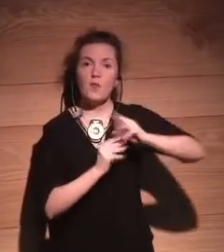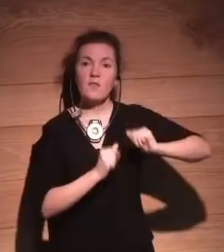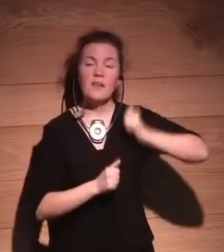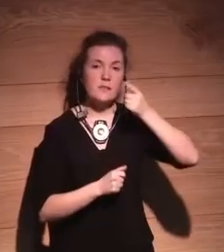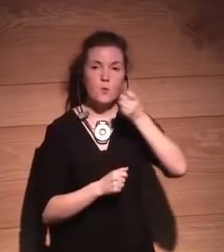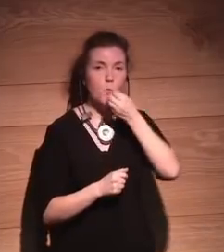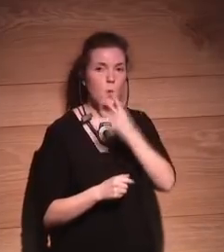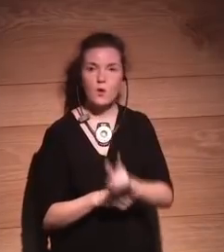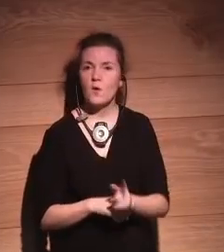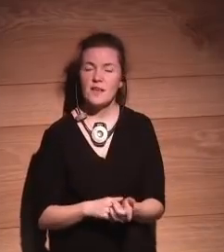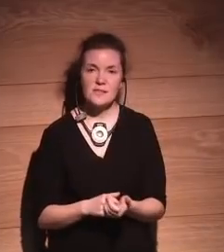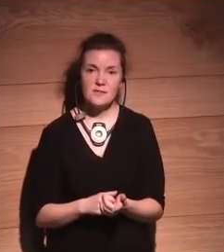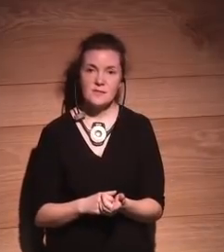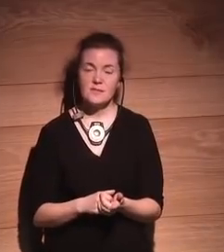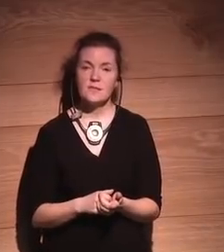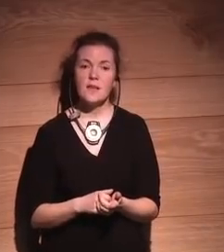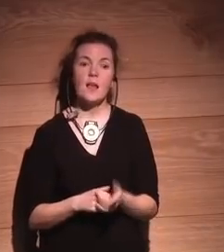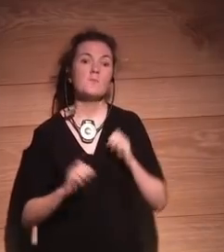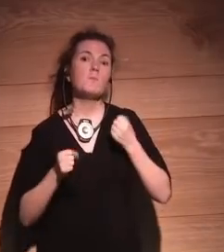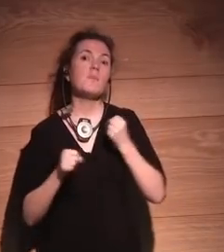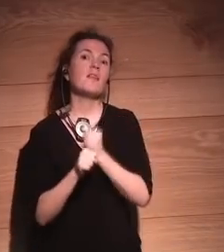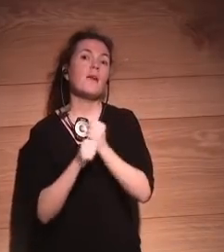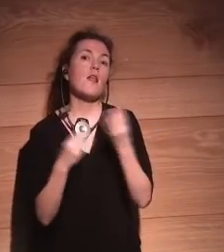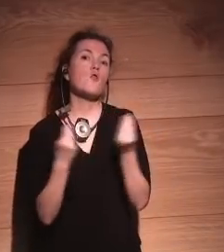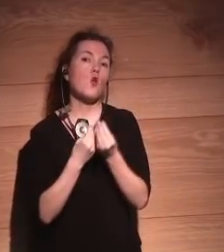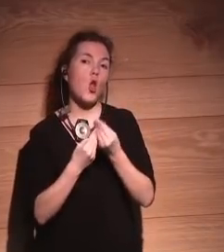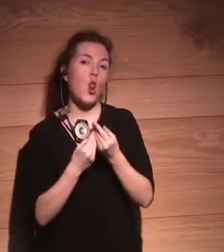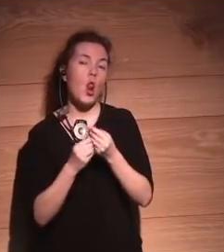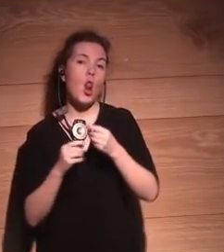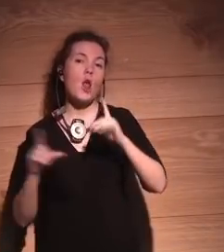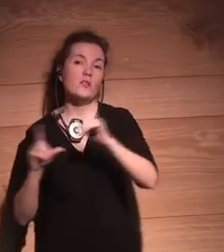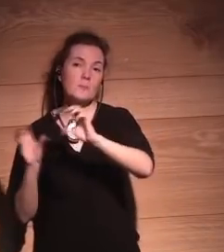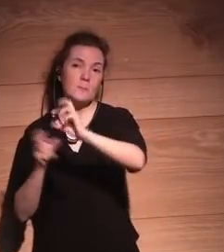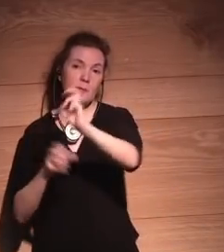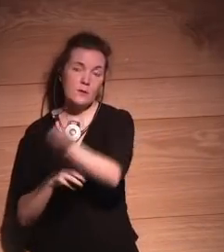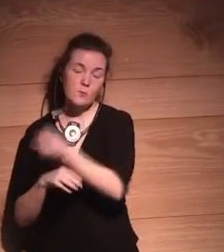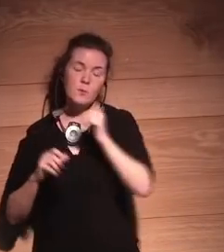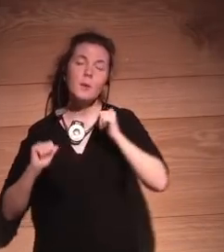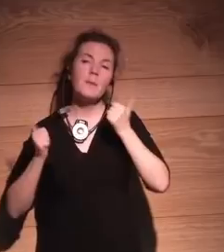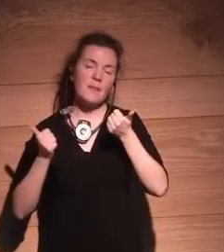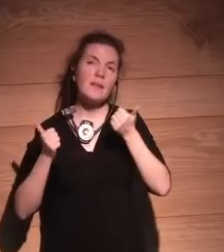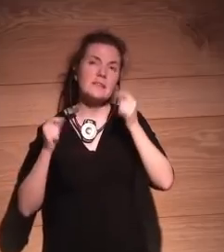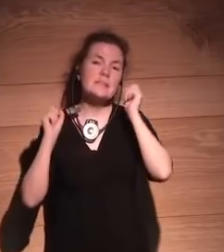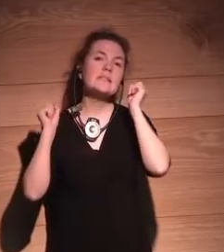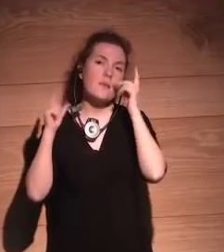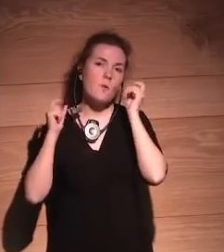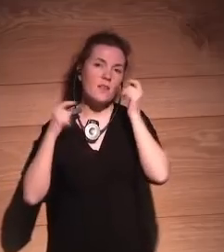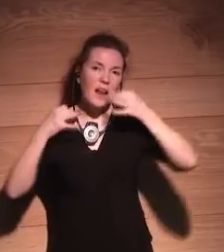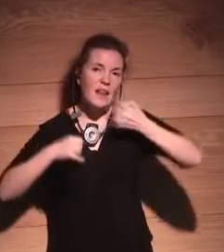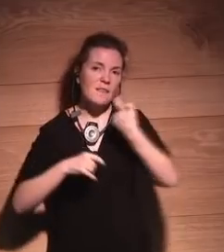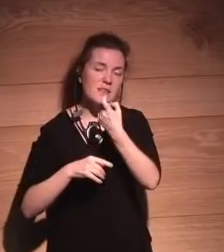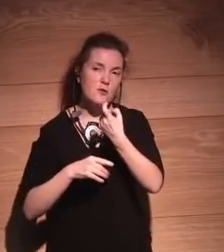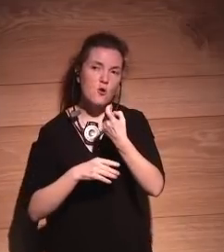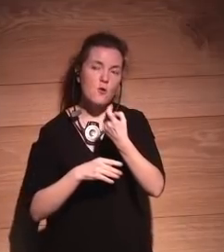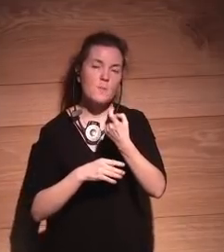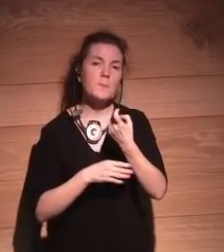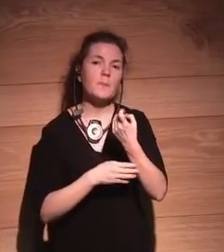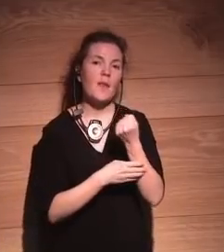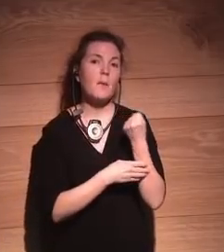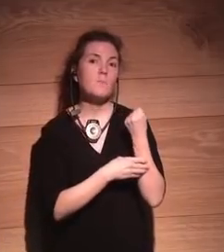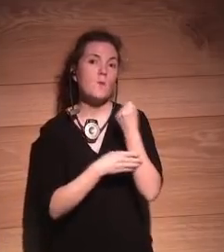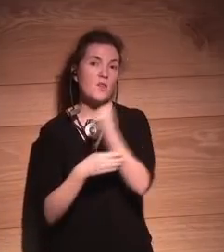bulos no son buenos. Y se ha empezado a trabajar con los medios, el sector de los medios, porque empiezan a entender que realmente necesitan apoyar